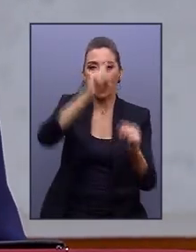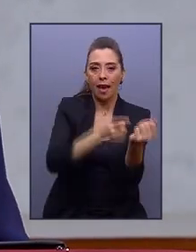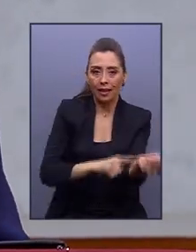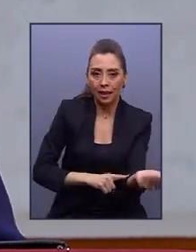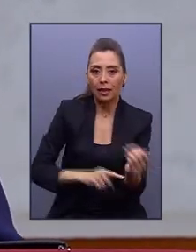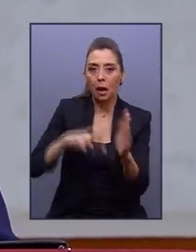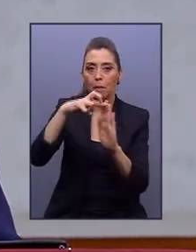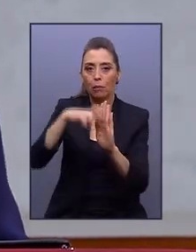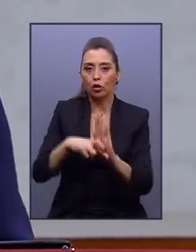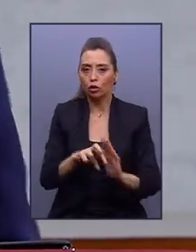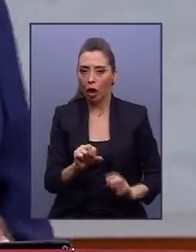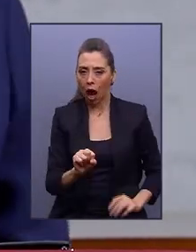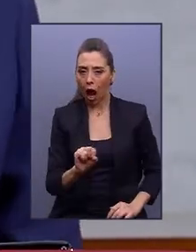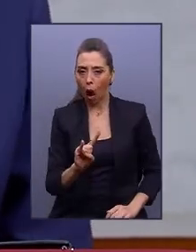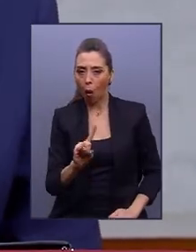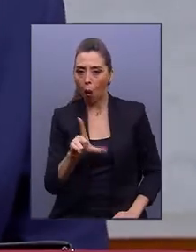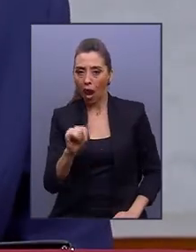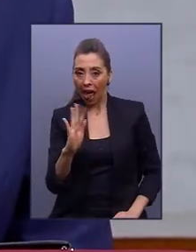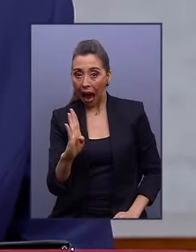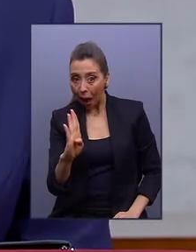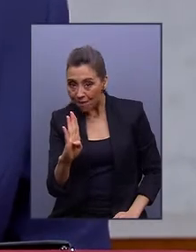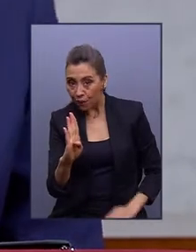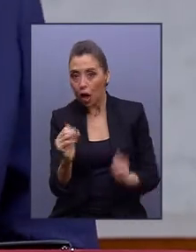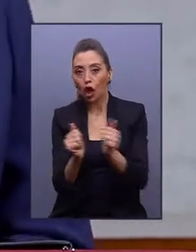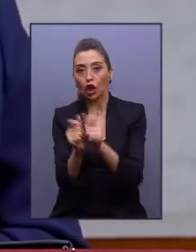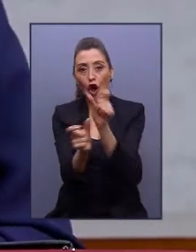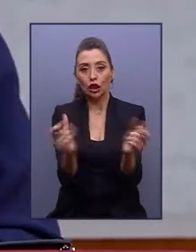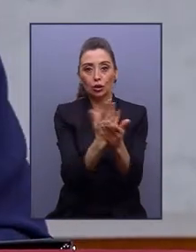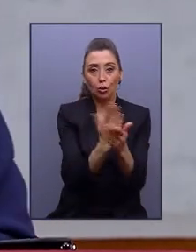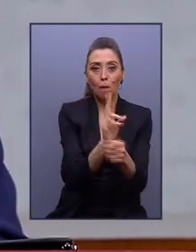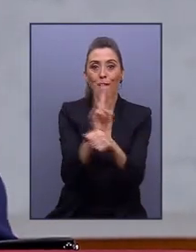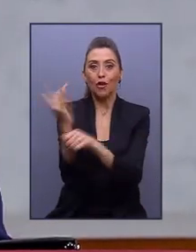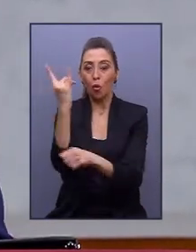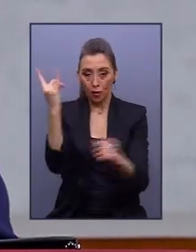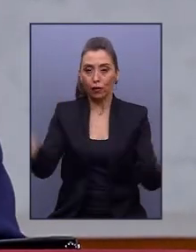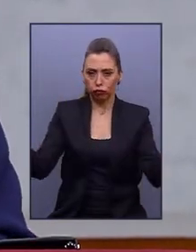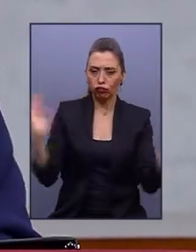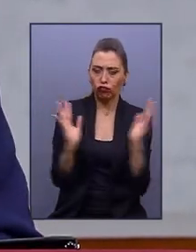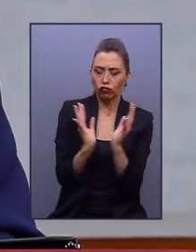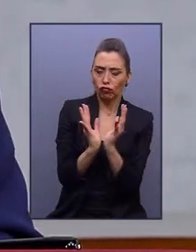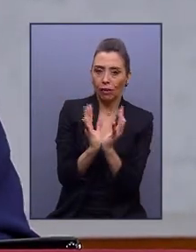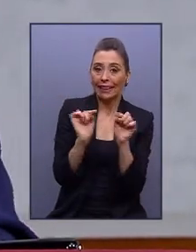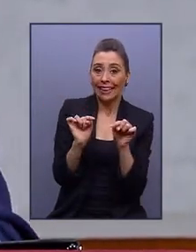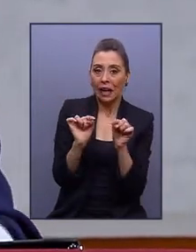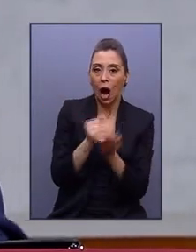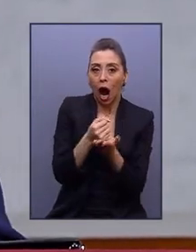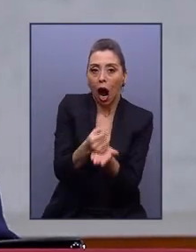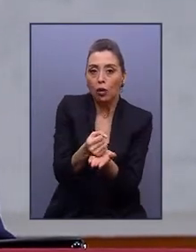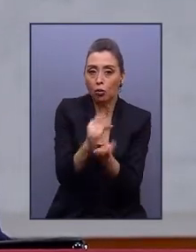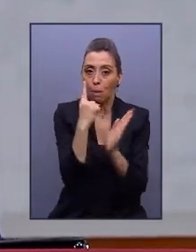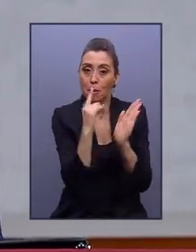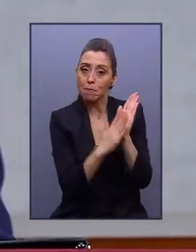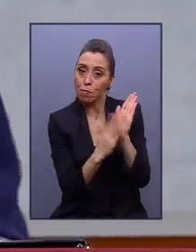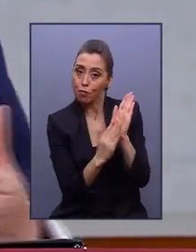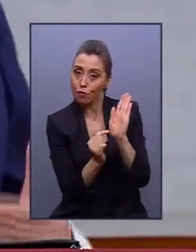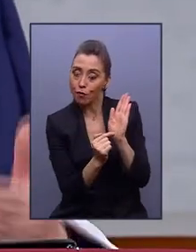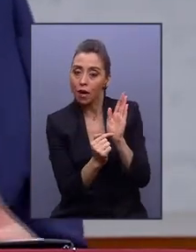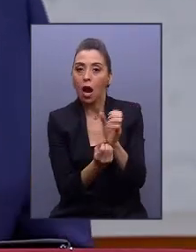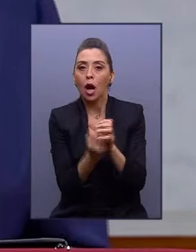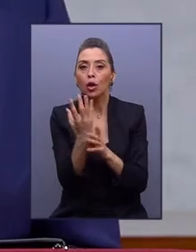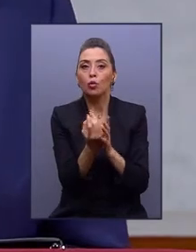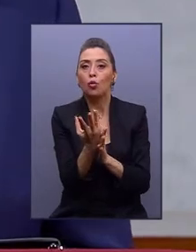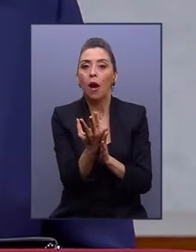proyecto AULAB, que junto a estudiantes y profesores de distintas universidades ha ayudado en una primera versión a crear